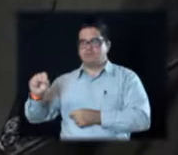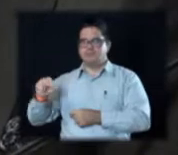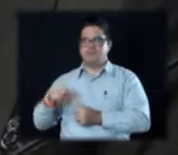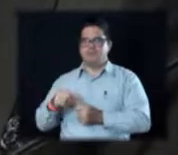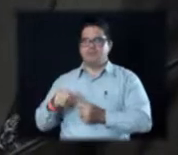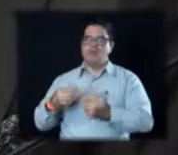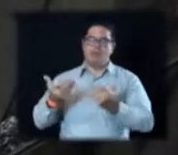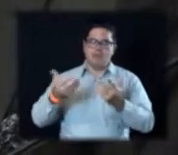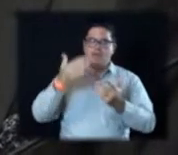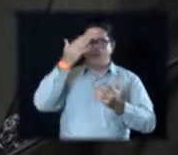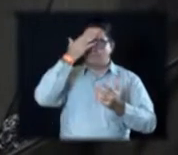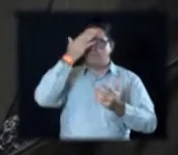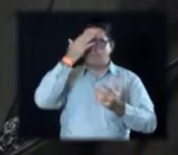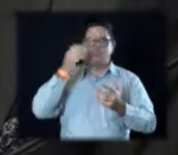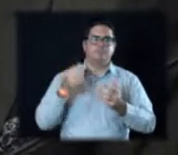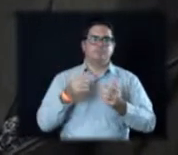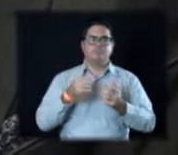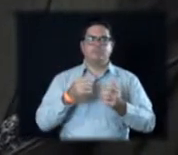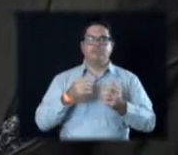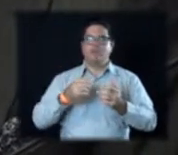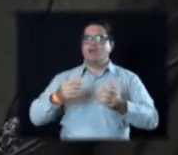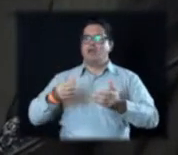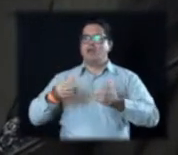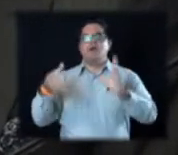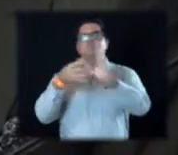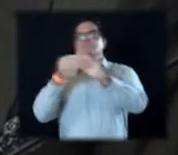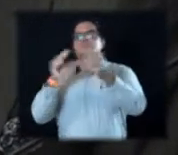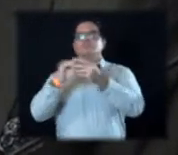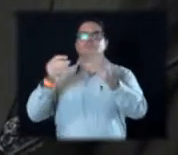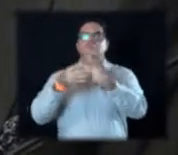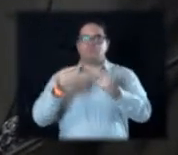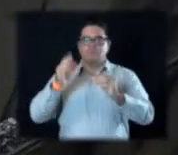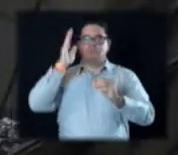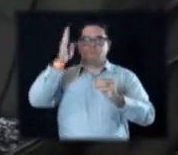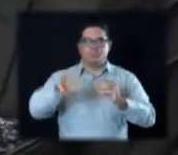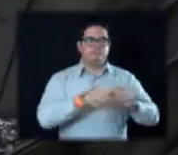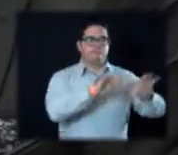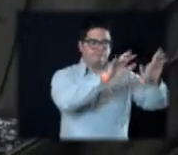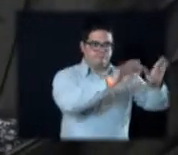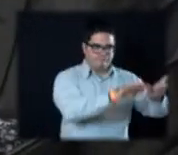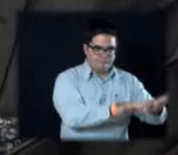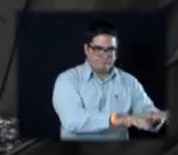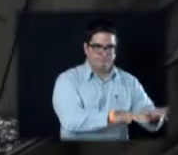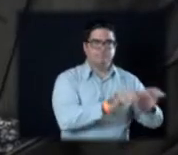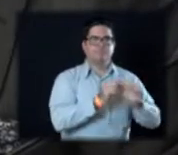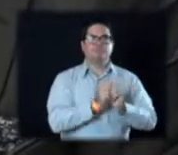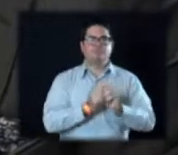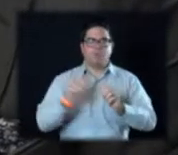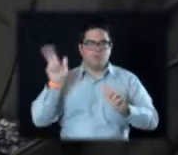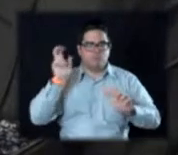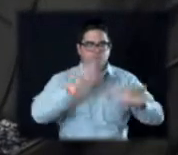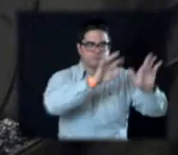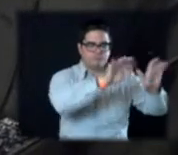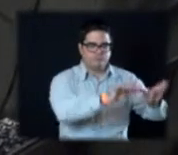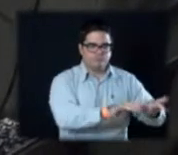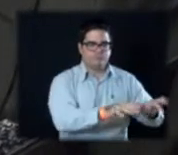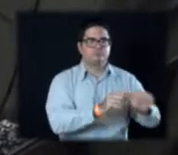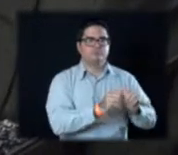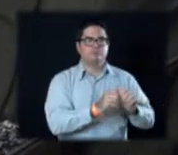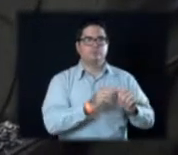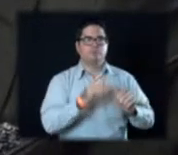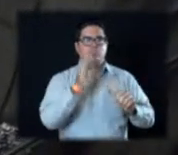official transcript of today's proceedings, and panelists will have 10 days to correct the record.